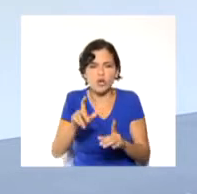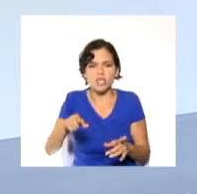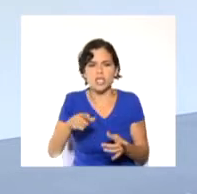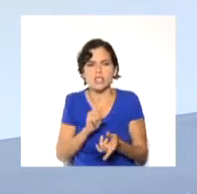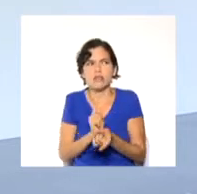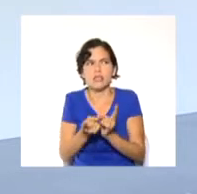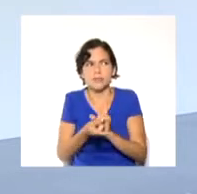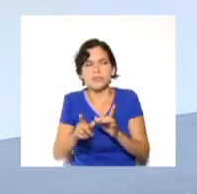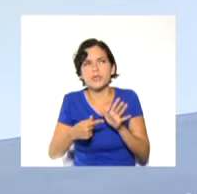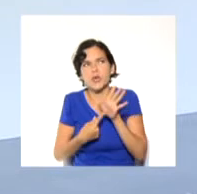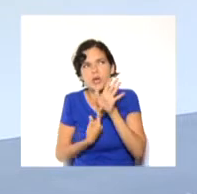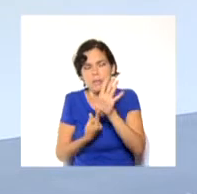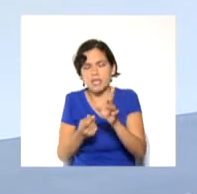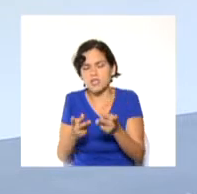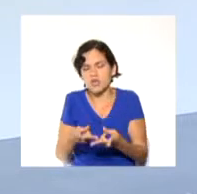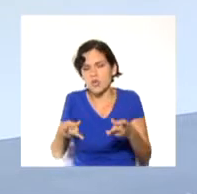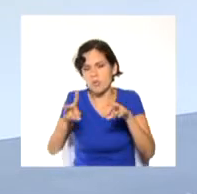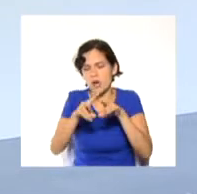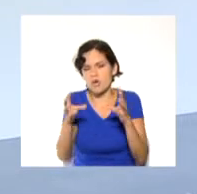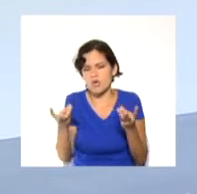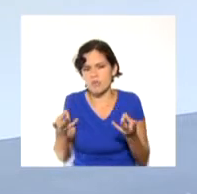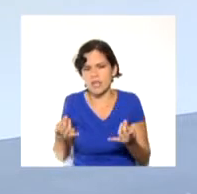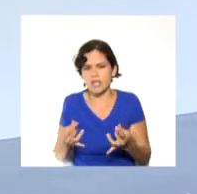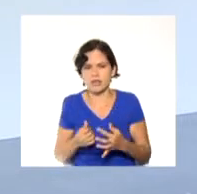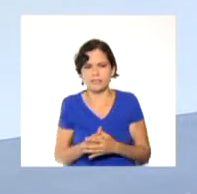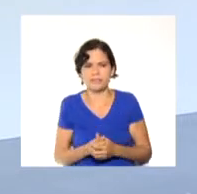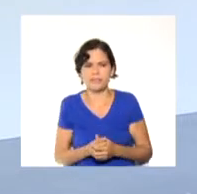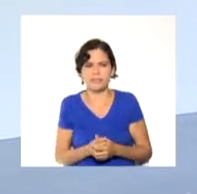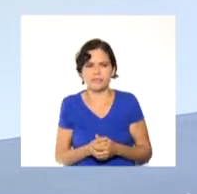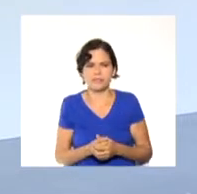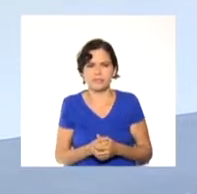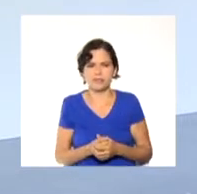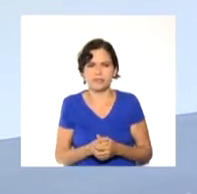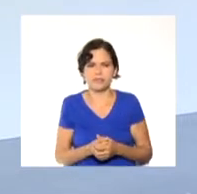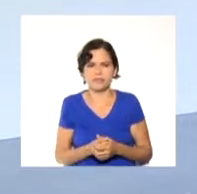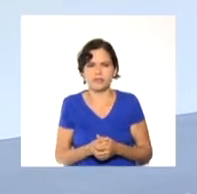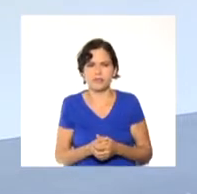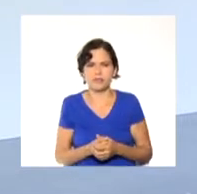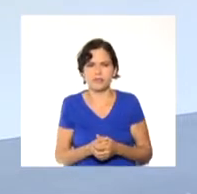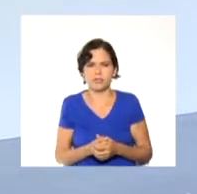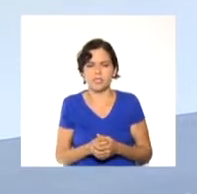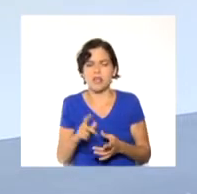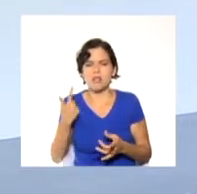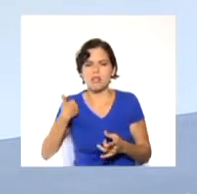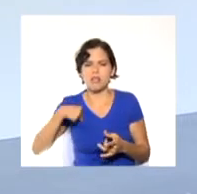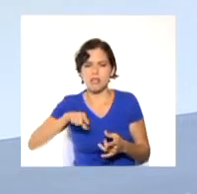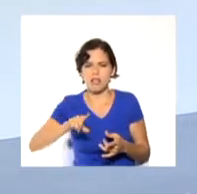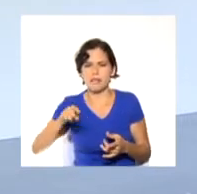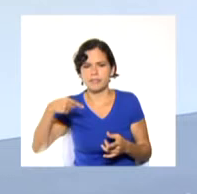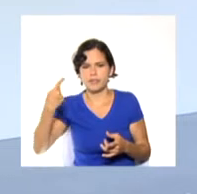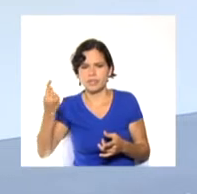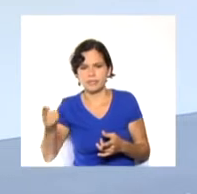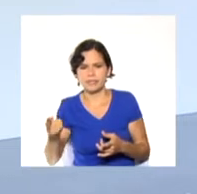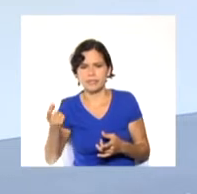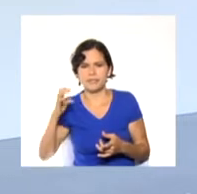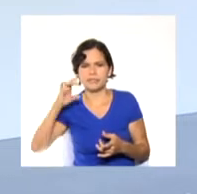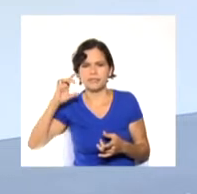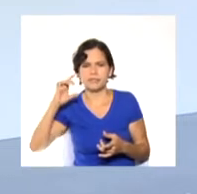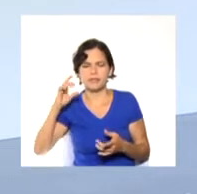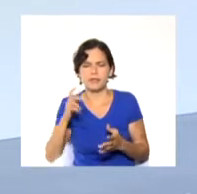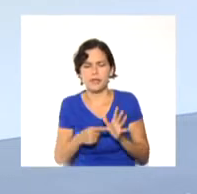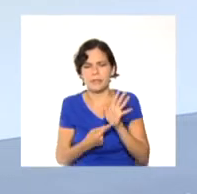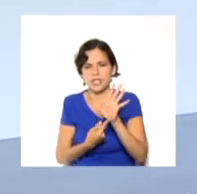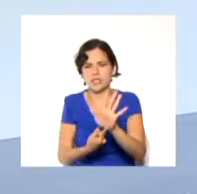en una expresión, en un valor numérico. Fíjense, tenemos la siguiente expresión,